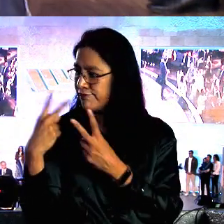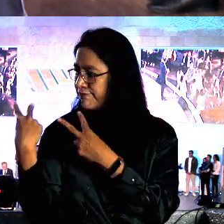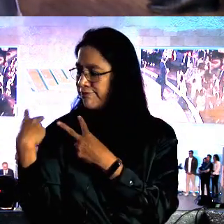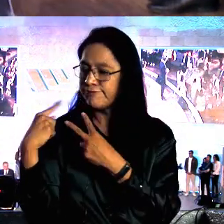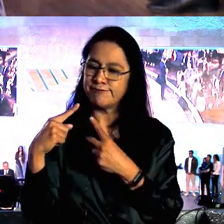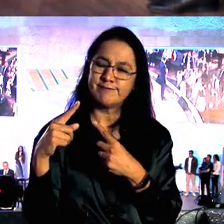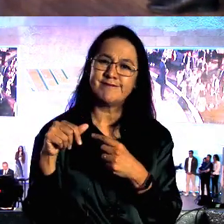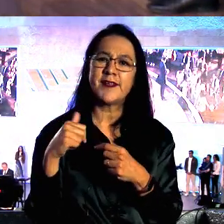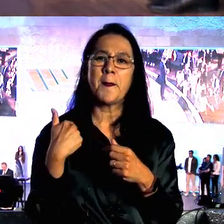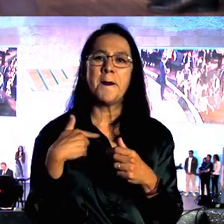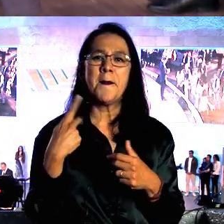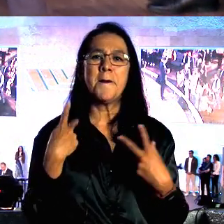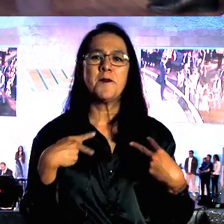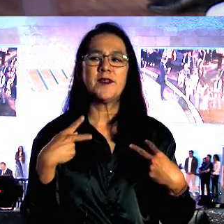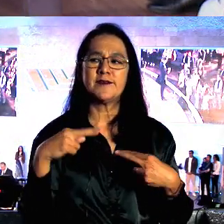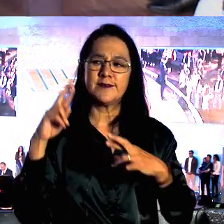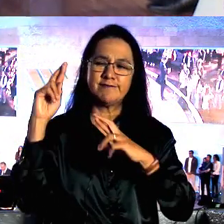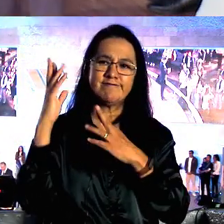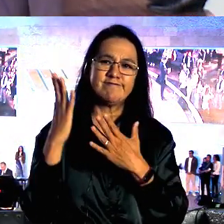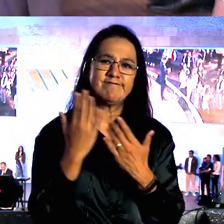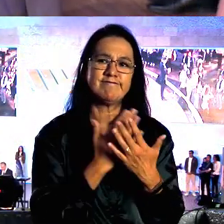recibir y